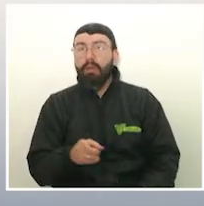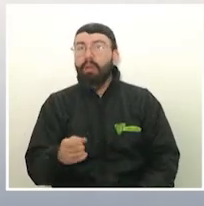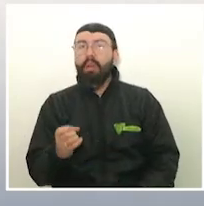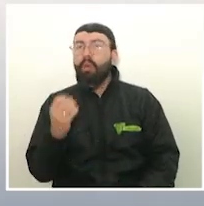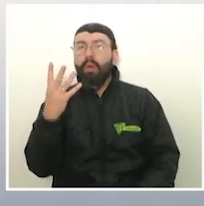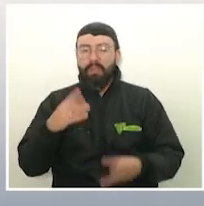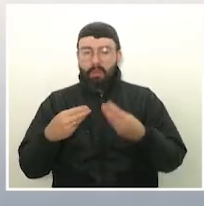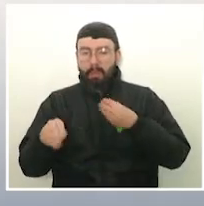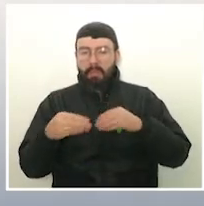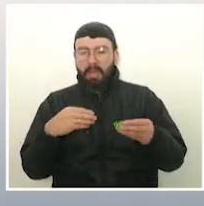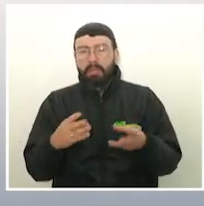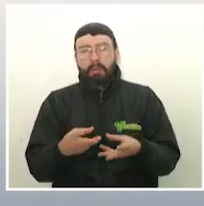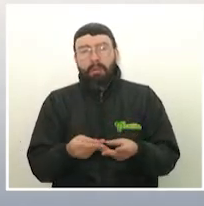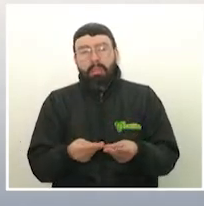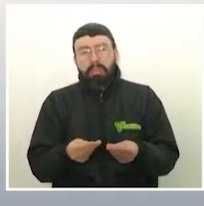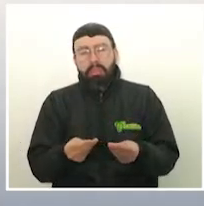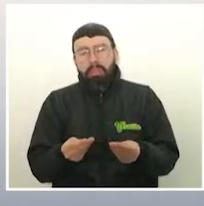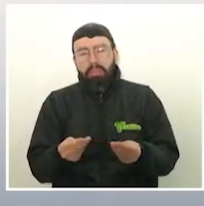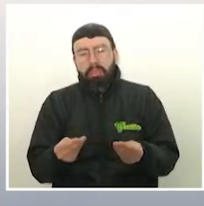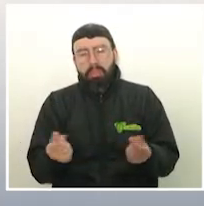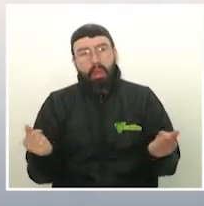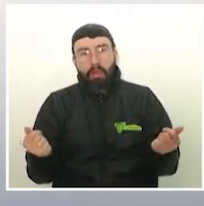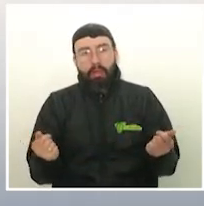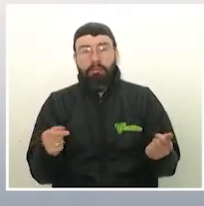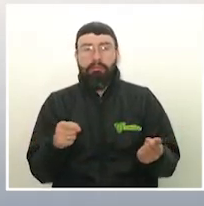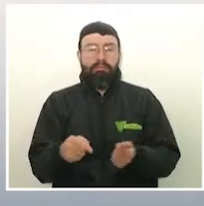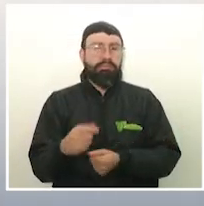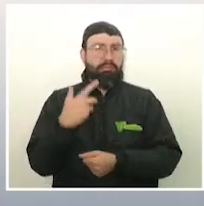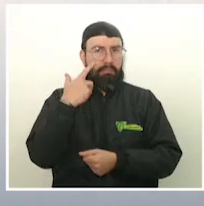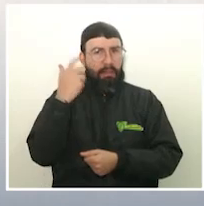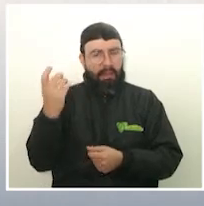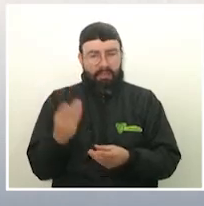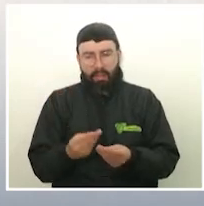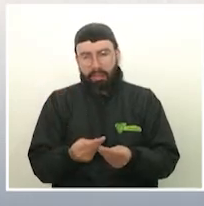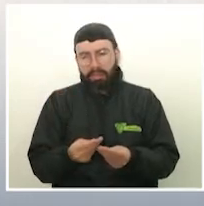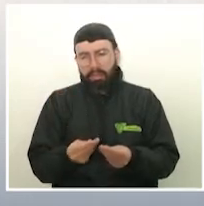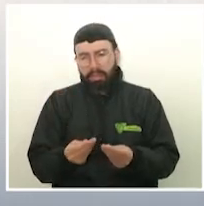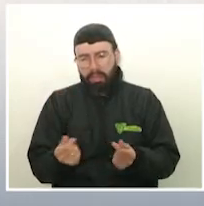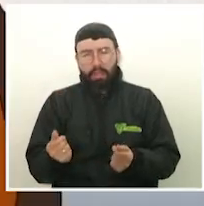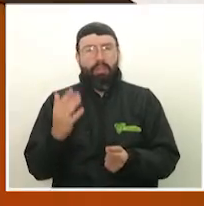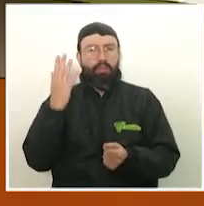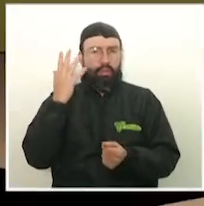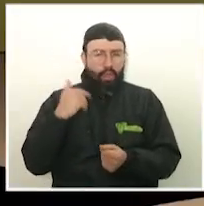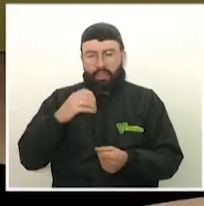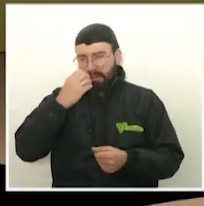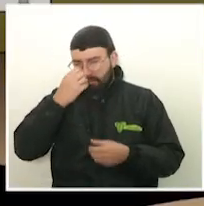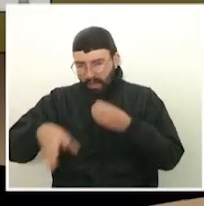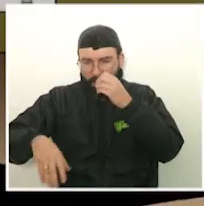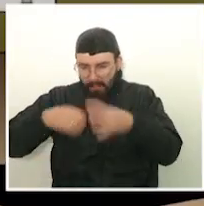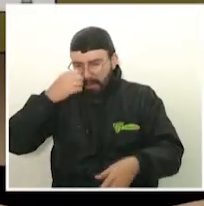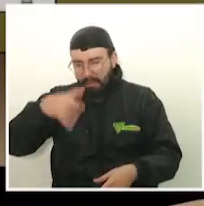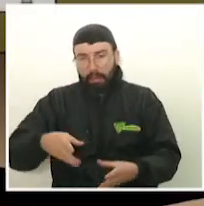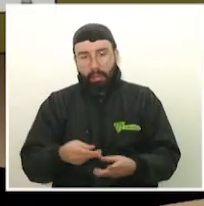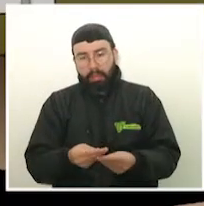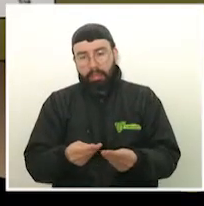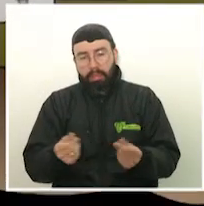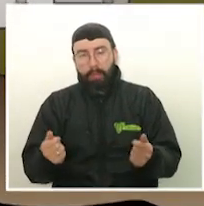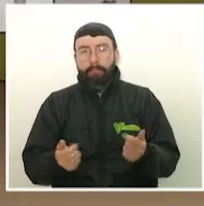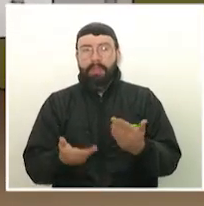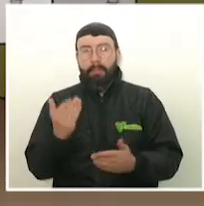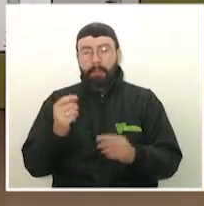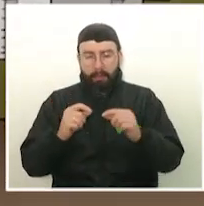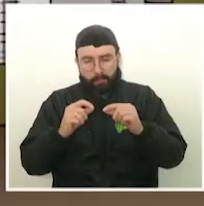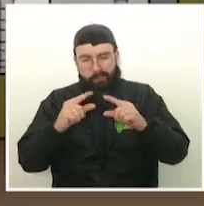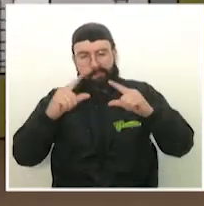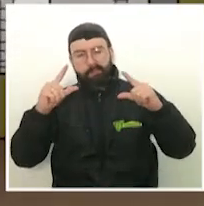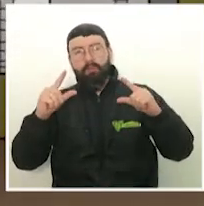plástico es uno de los más largos dentro de todos los desechos que tiramos cada día a la basura. Dependiendo del grosor,